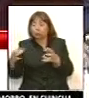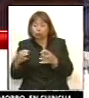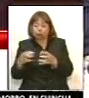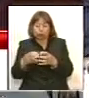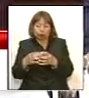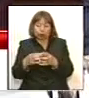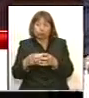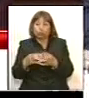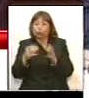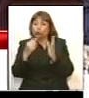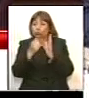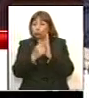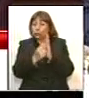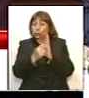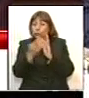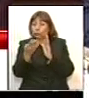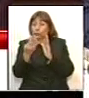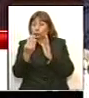en el punto 14,